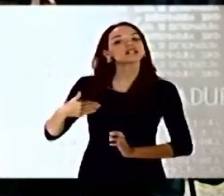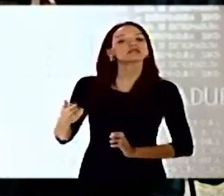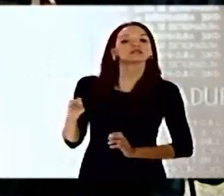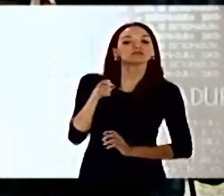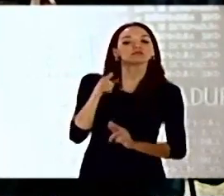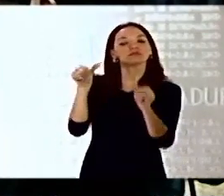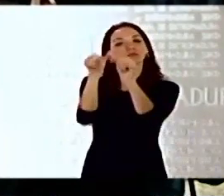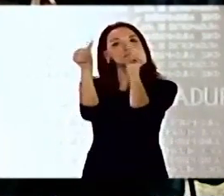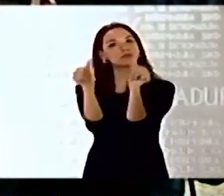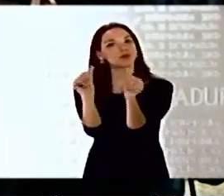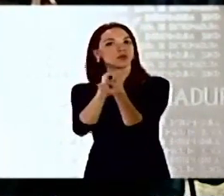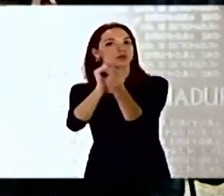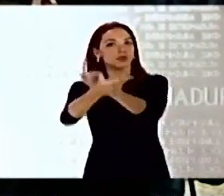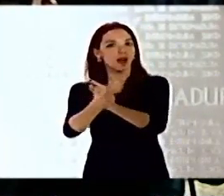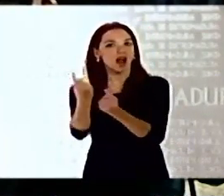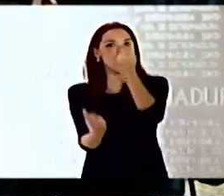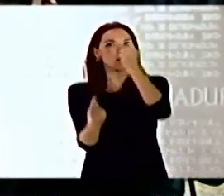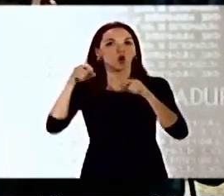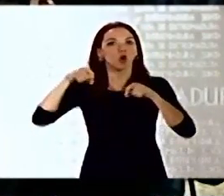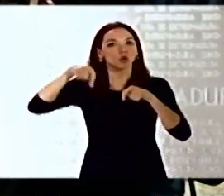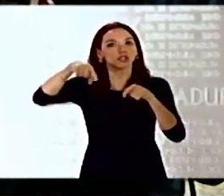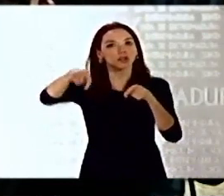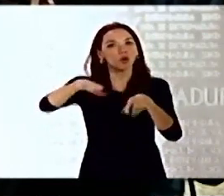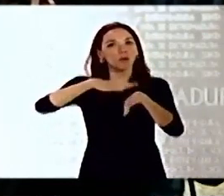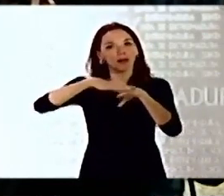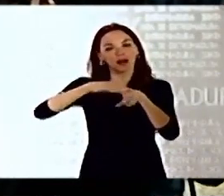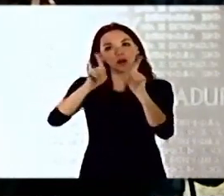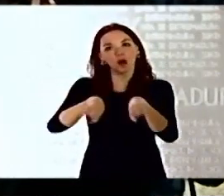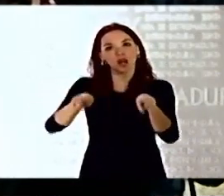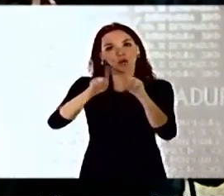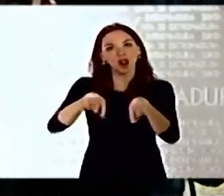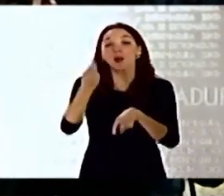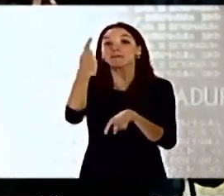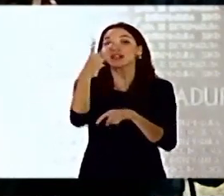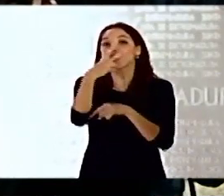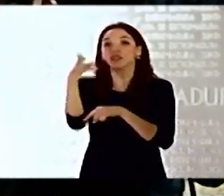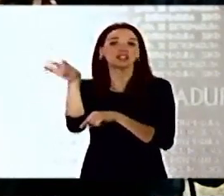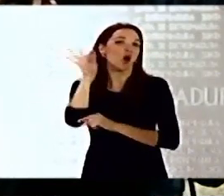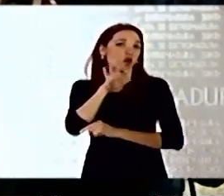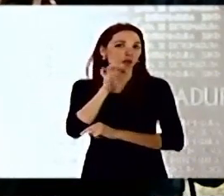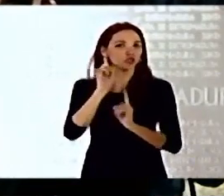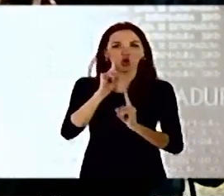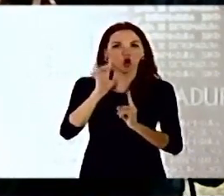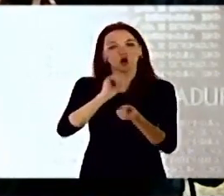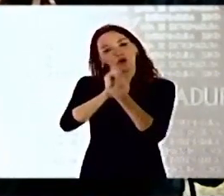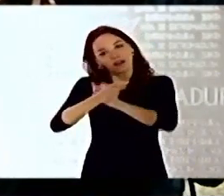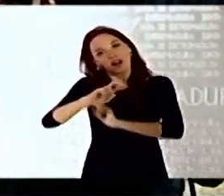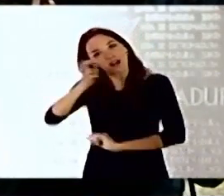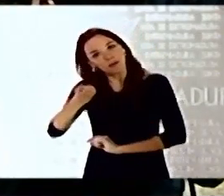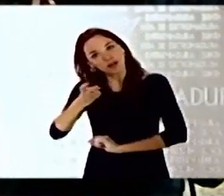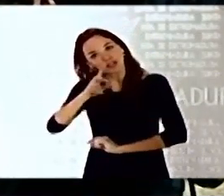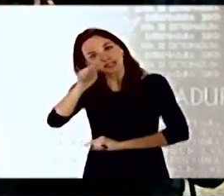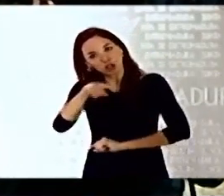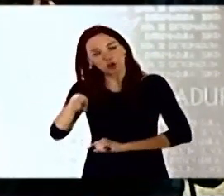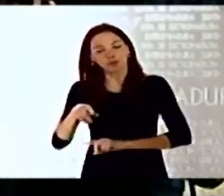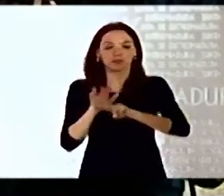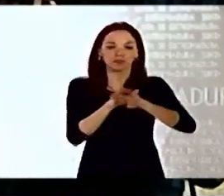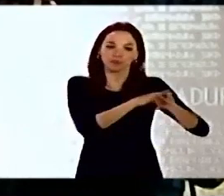modificar algunos cultivos para que sean más diversos, que no sean los 1.200 hectáreas de olivar? Y la siguiente pregunta, si la hago ya del